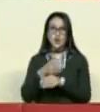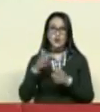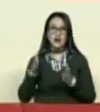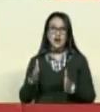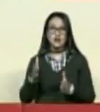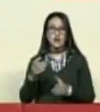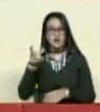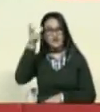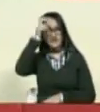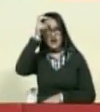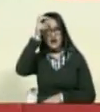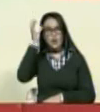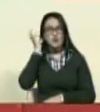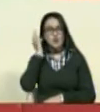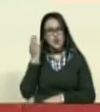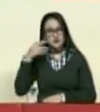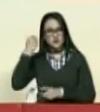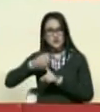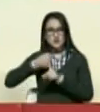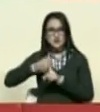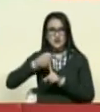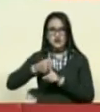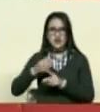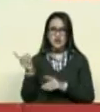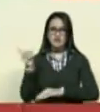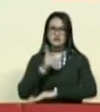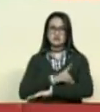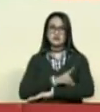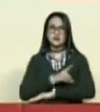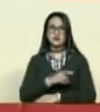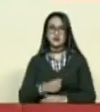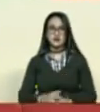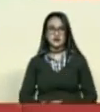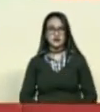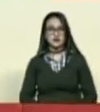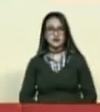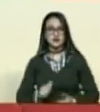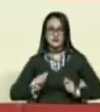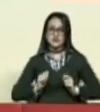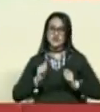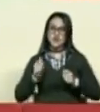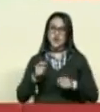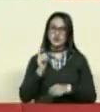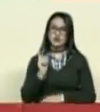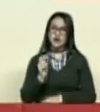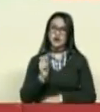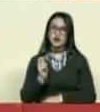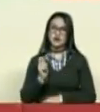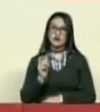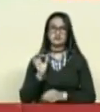del estado Falcón, una mujer trabajadora, disciplinada, entregada a su tarea.